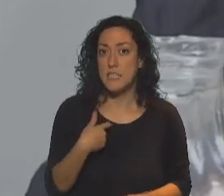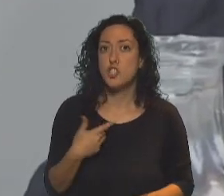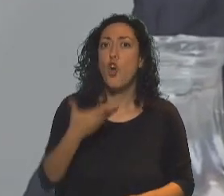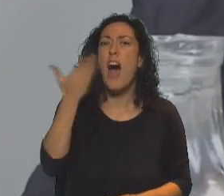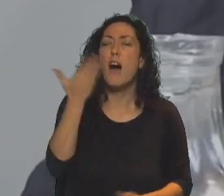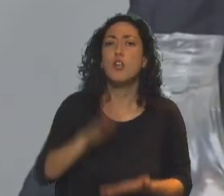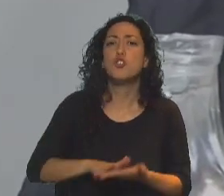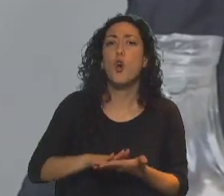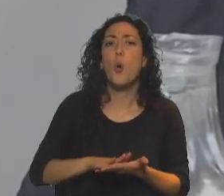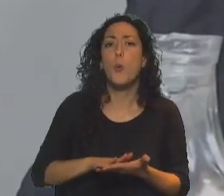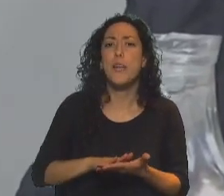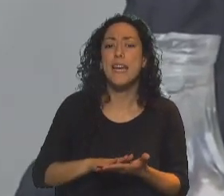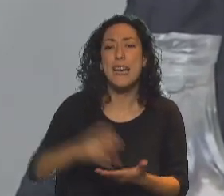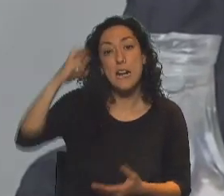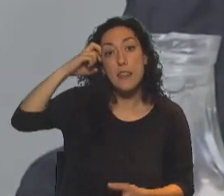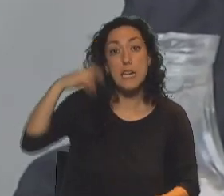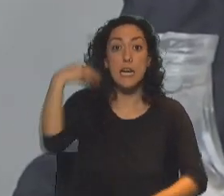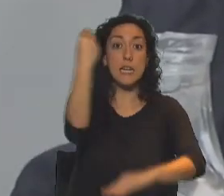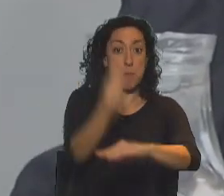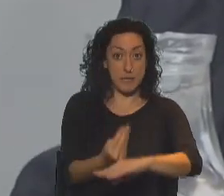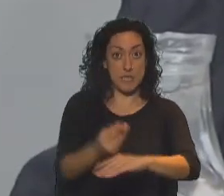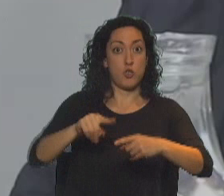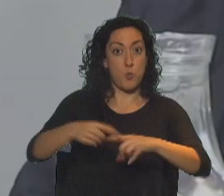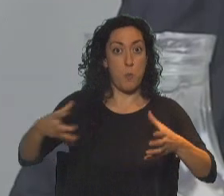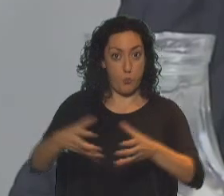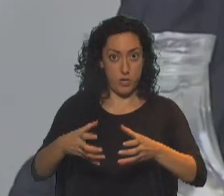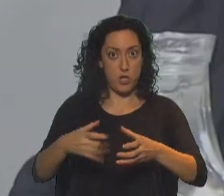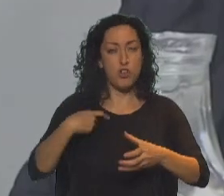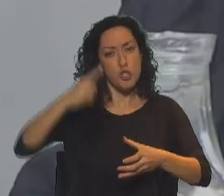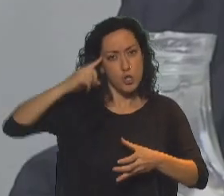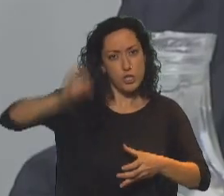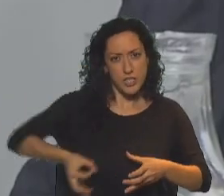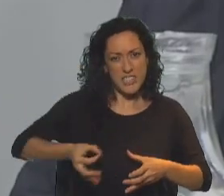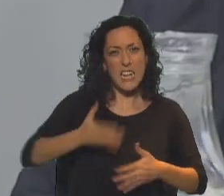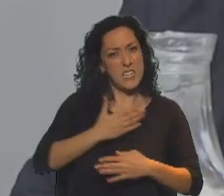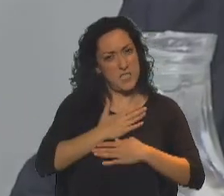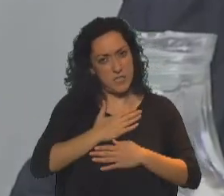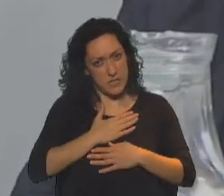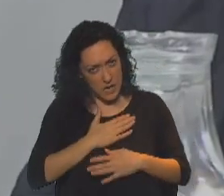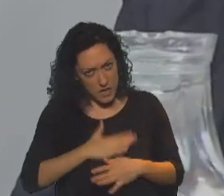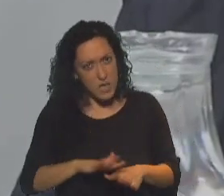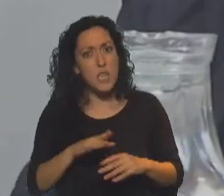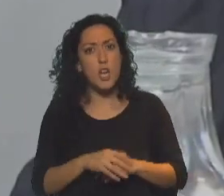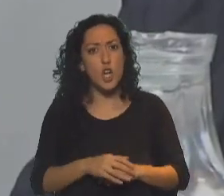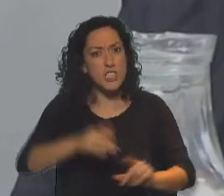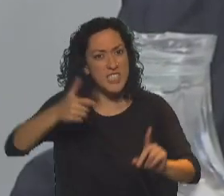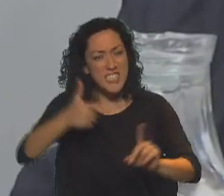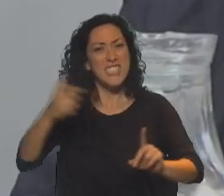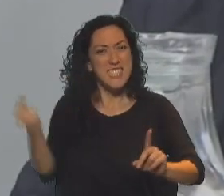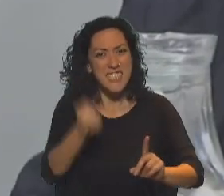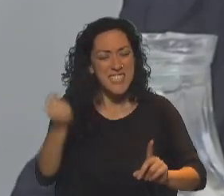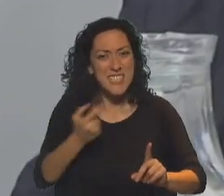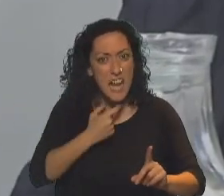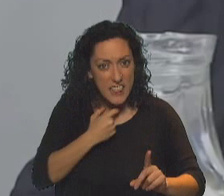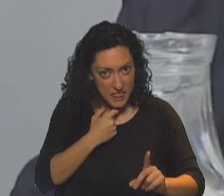de la representación radical, con entera conciencia y tranquilidad. Ese atentado no